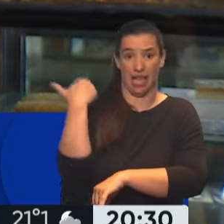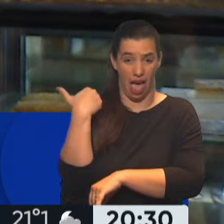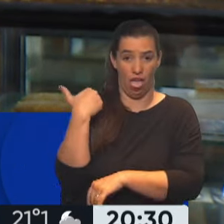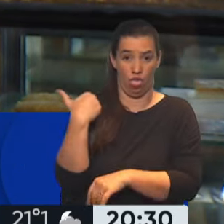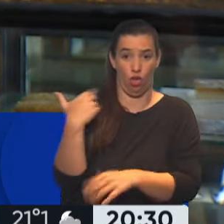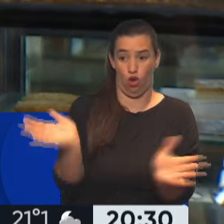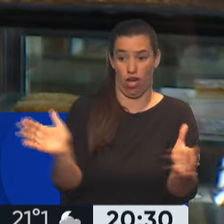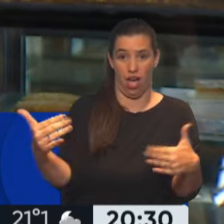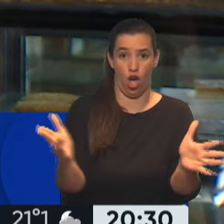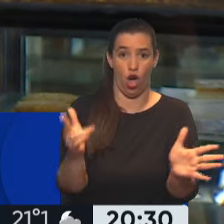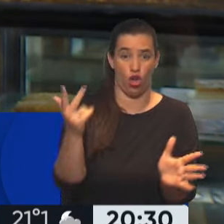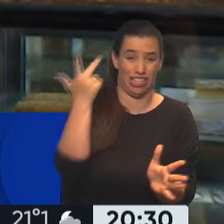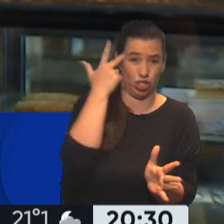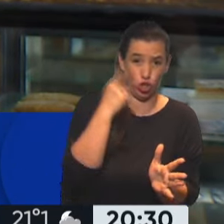45.